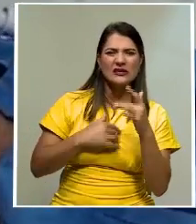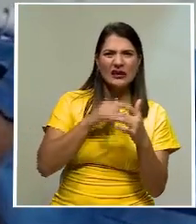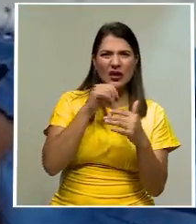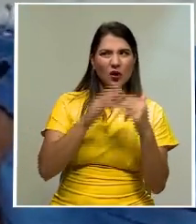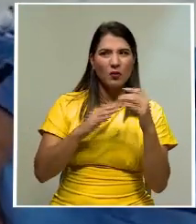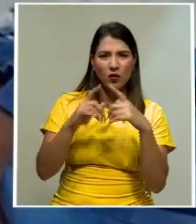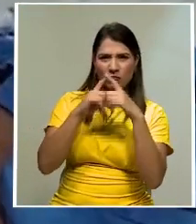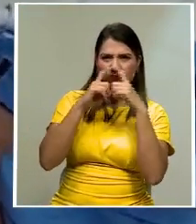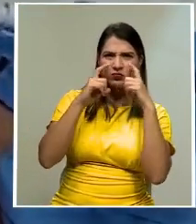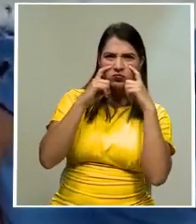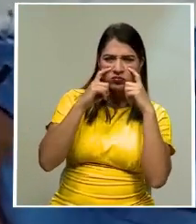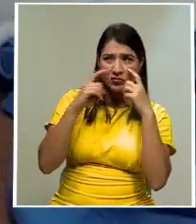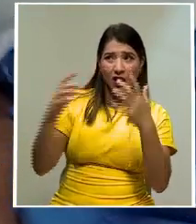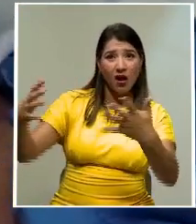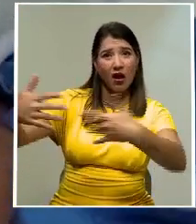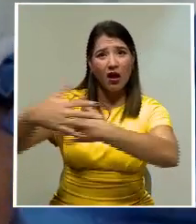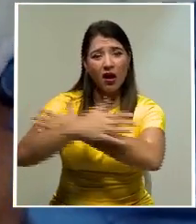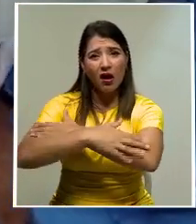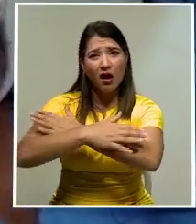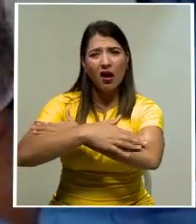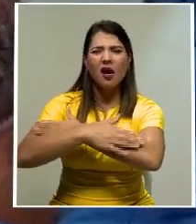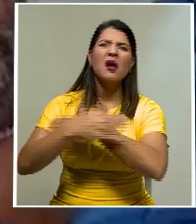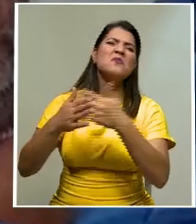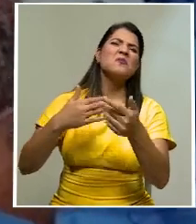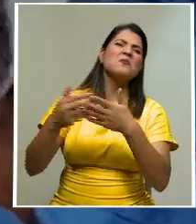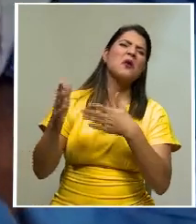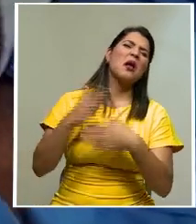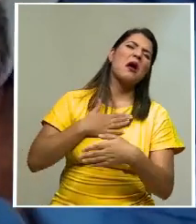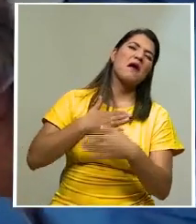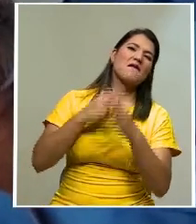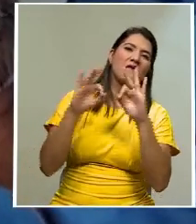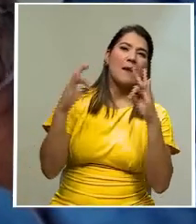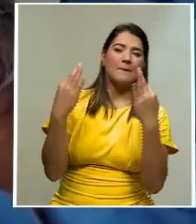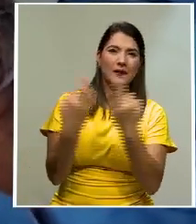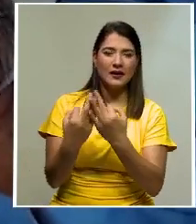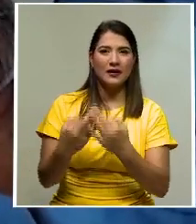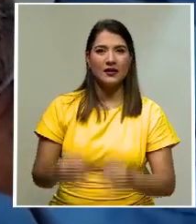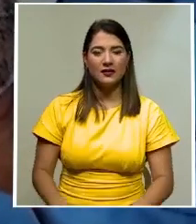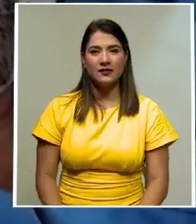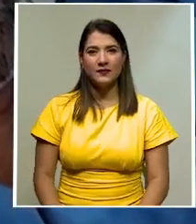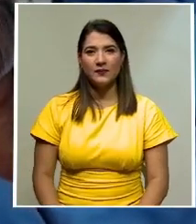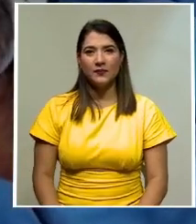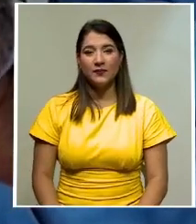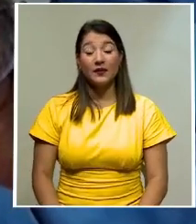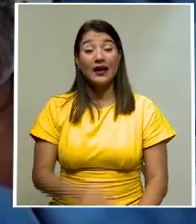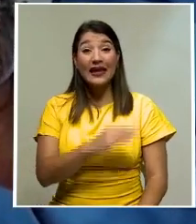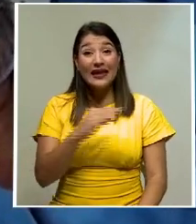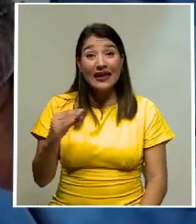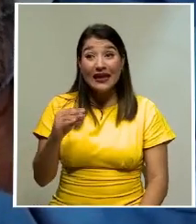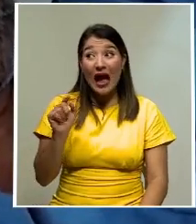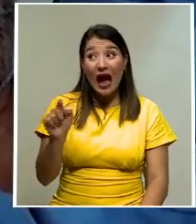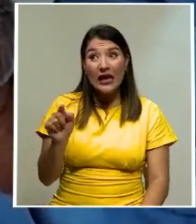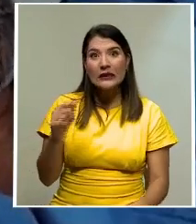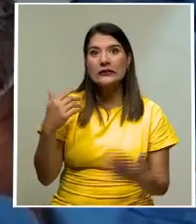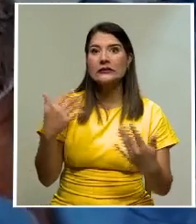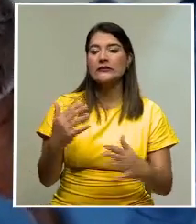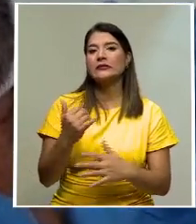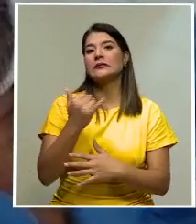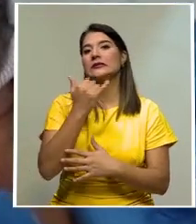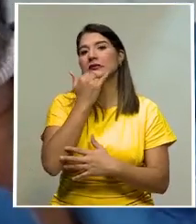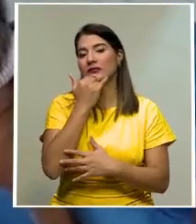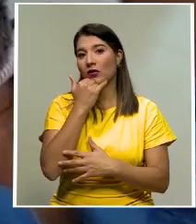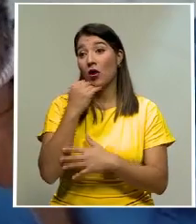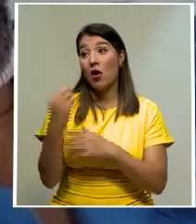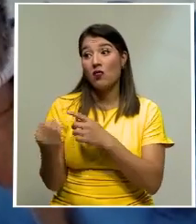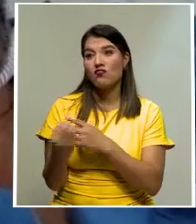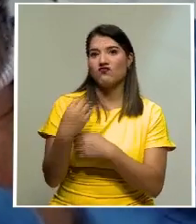abrazo. Usted le dice, es de la familia, venga para acá, y usted cometió ahí el